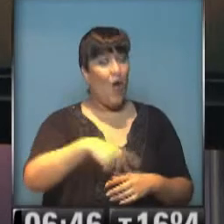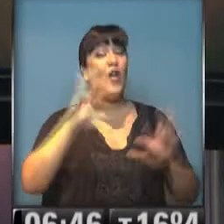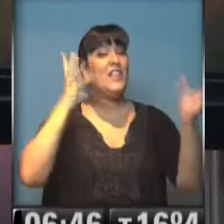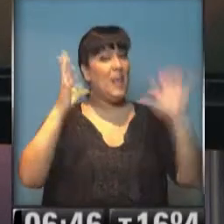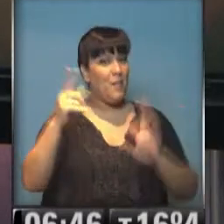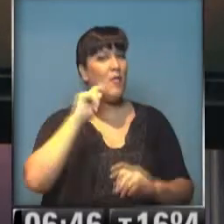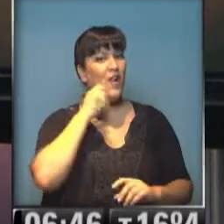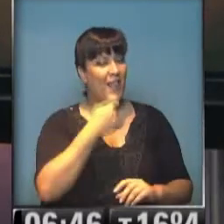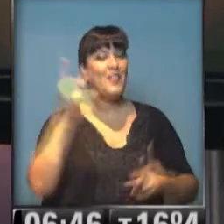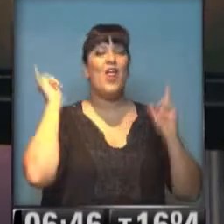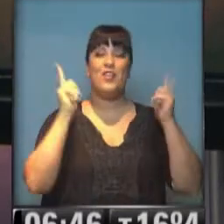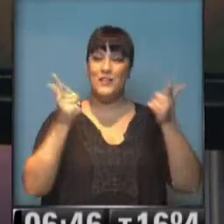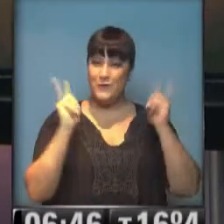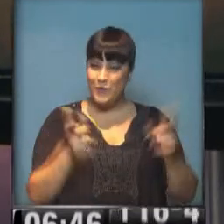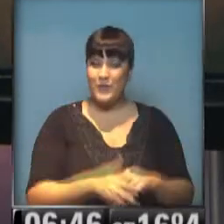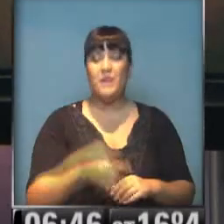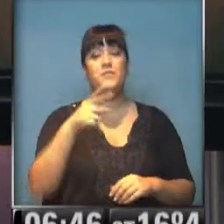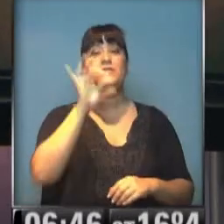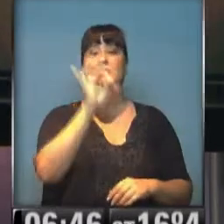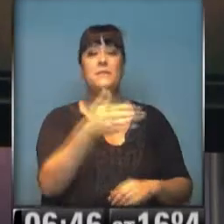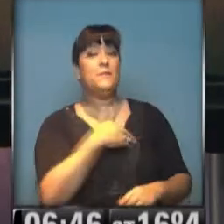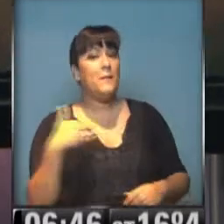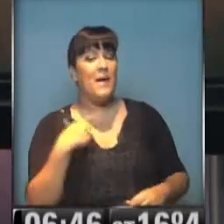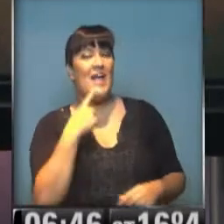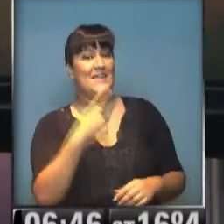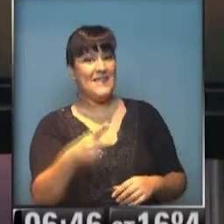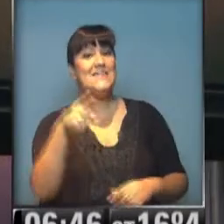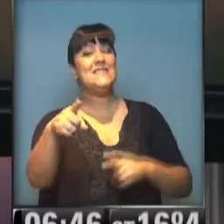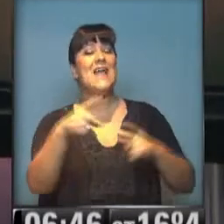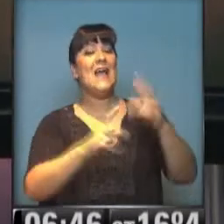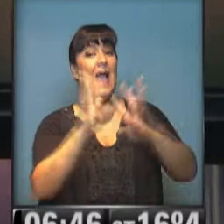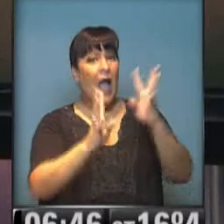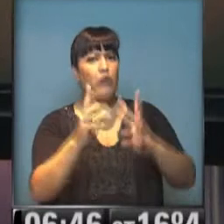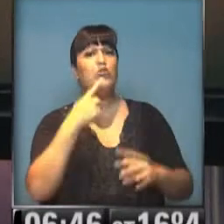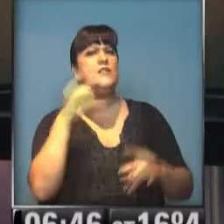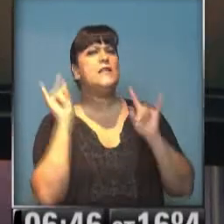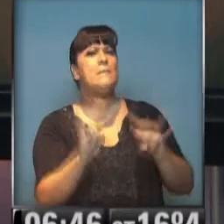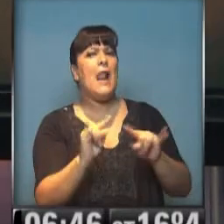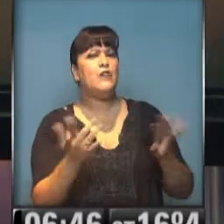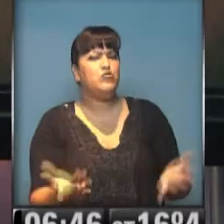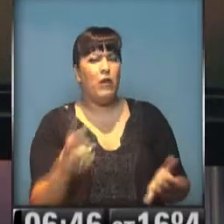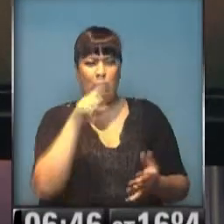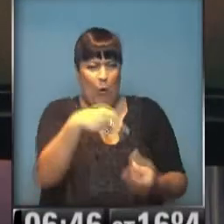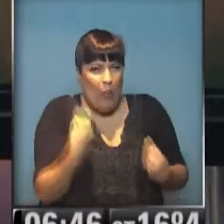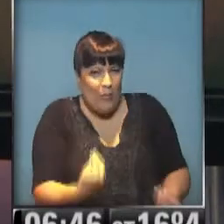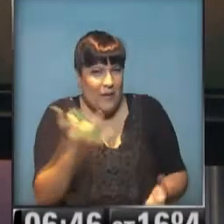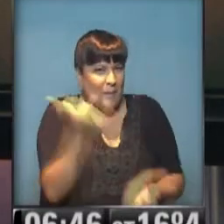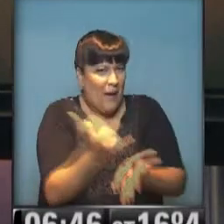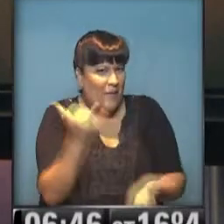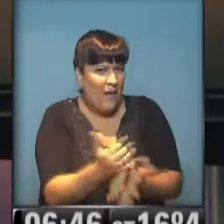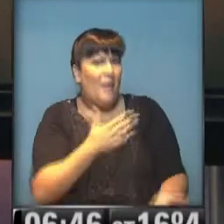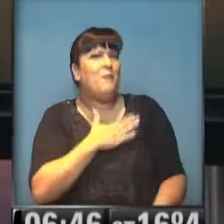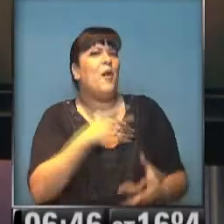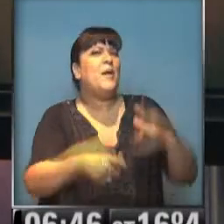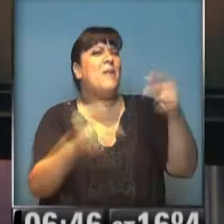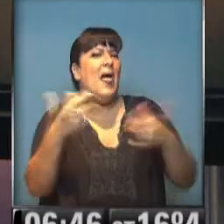¿eh? Disfrútalo mucho. Vos sabés que mi mamá dice que tener cactus en la casa trae mala suerte. ¿De dónde sacan esa pavada? Pobres plantas.